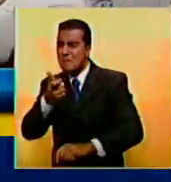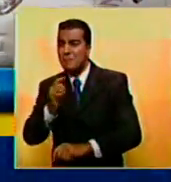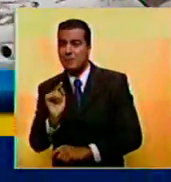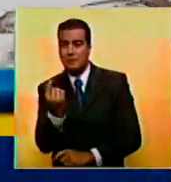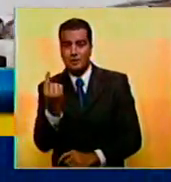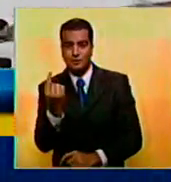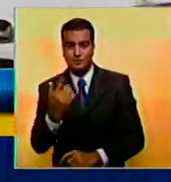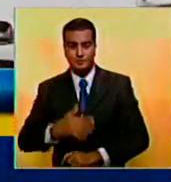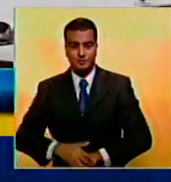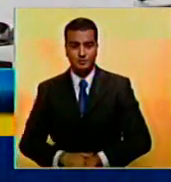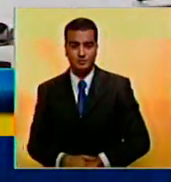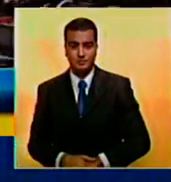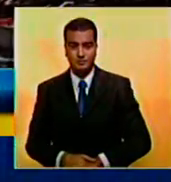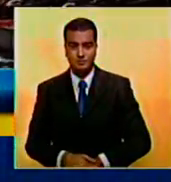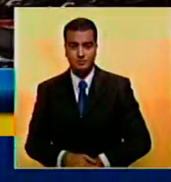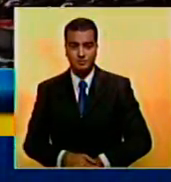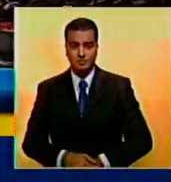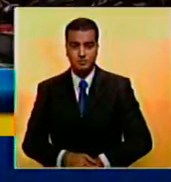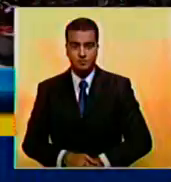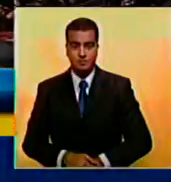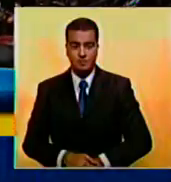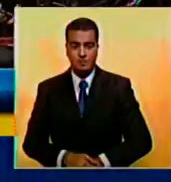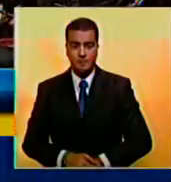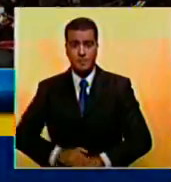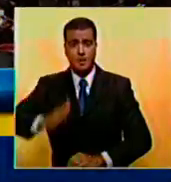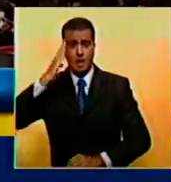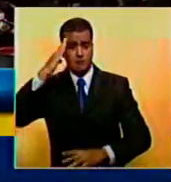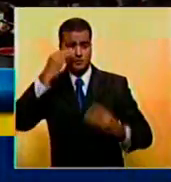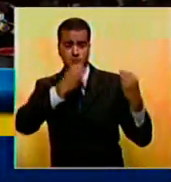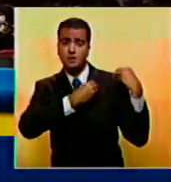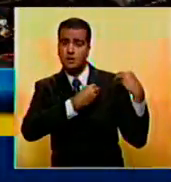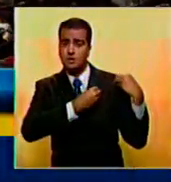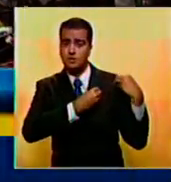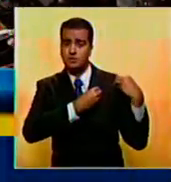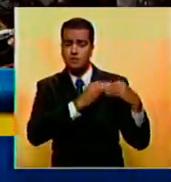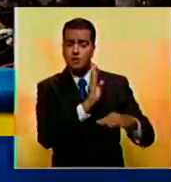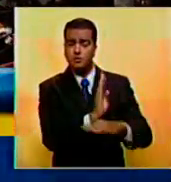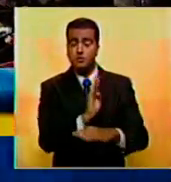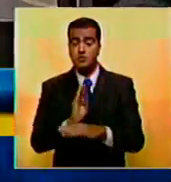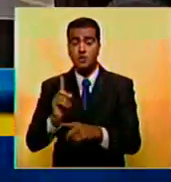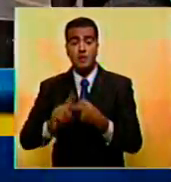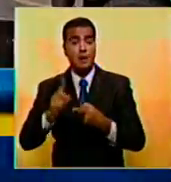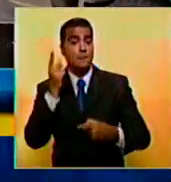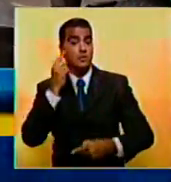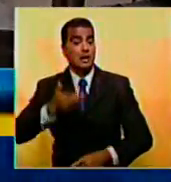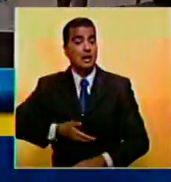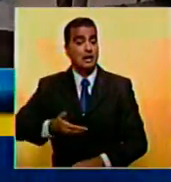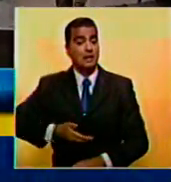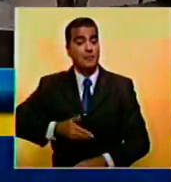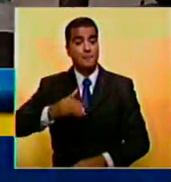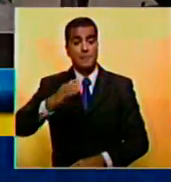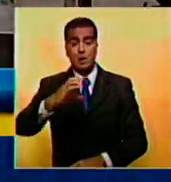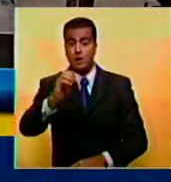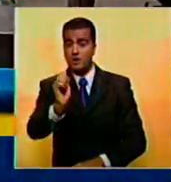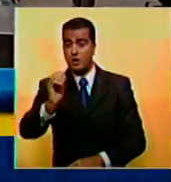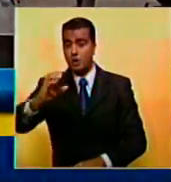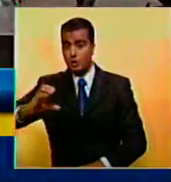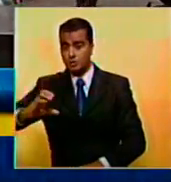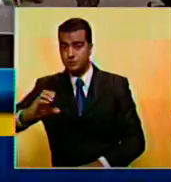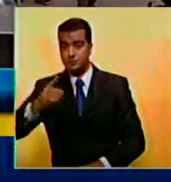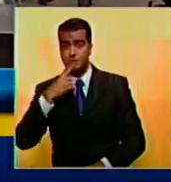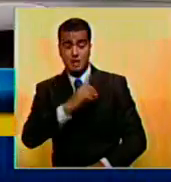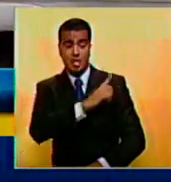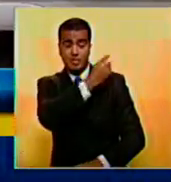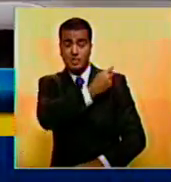de fuego localizada en el interior del inmueble el sargento Fran Salazar Marín era escolta de la esposa del alcalde de Vargas Carlos Alcalá cordones y la